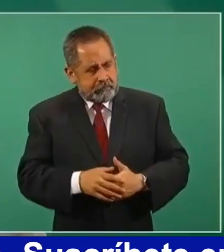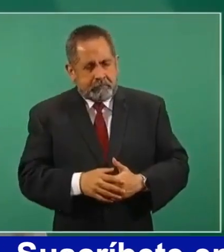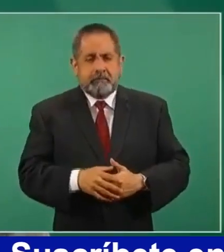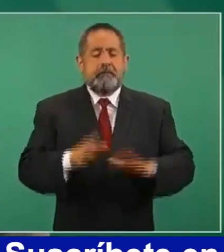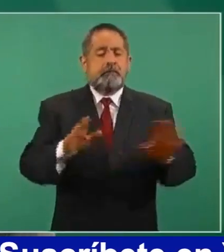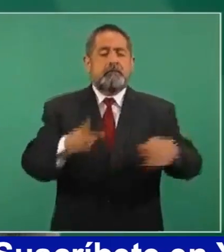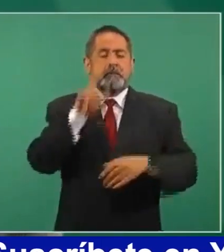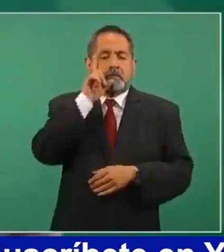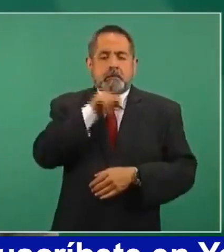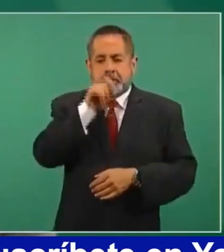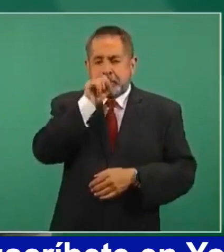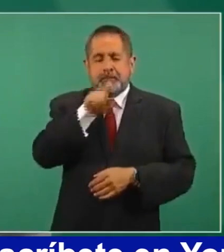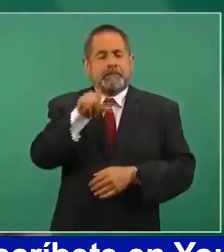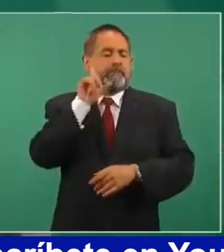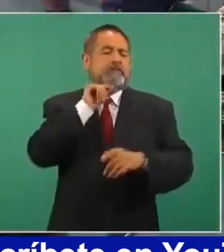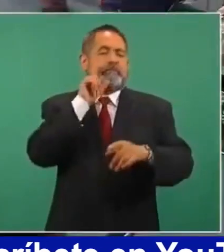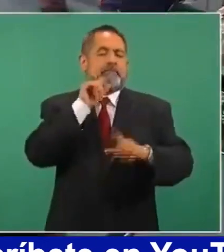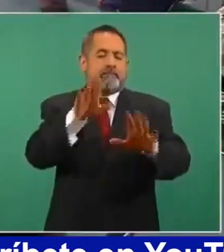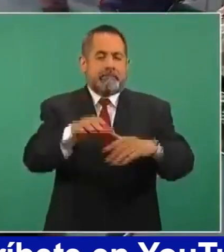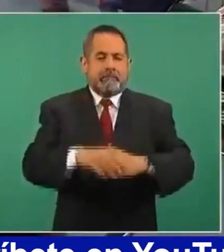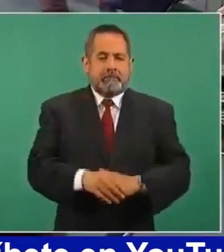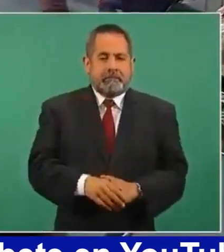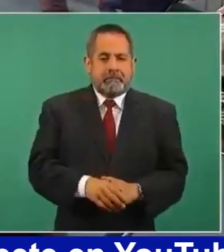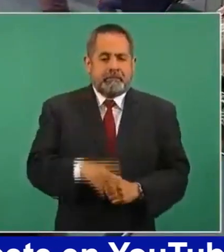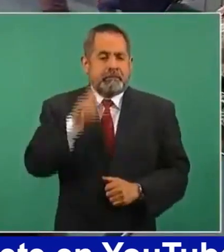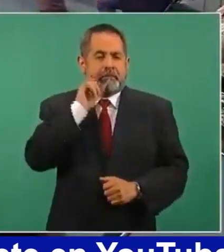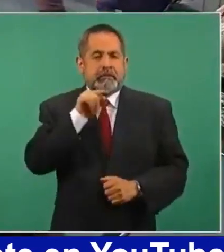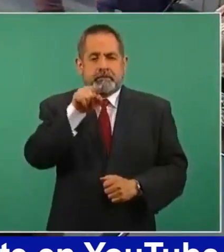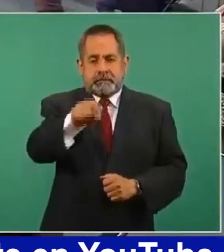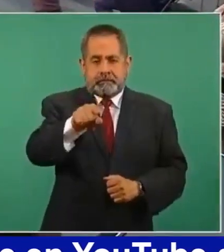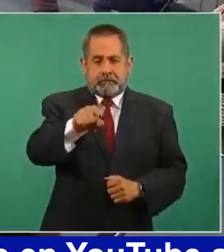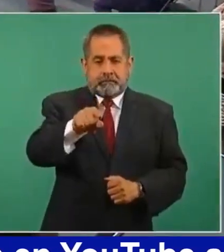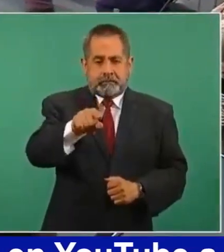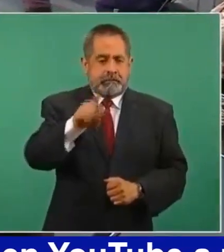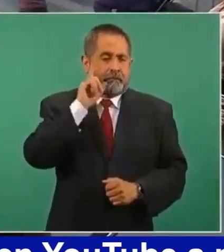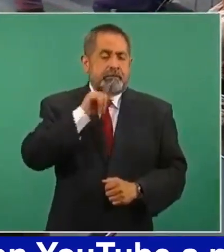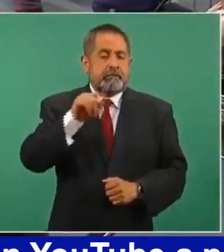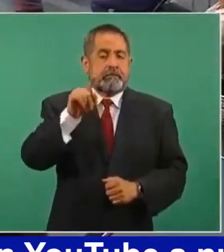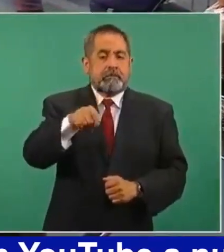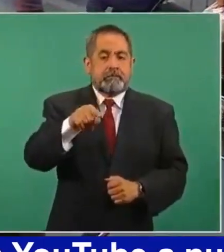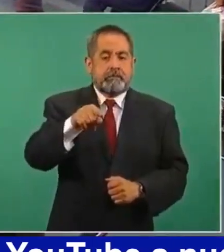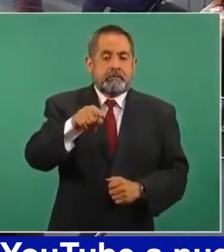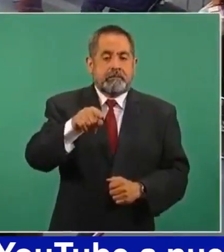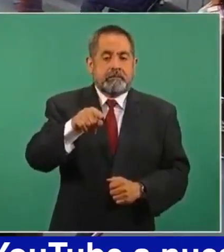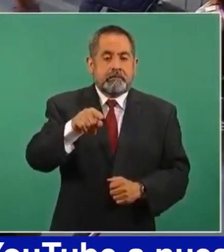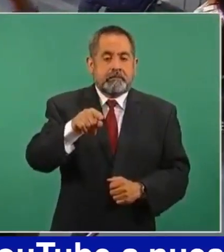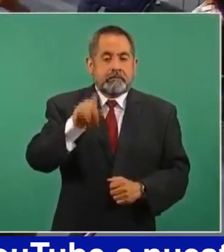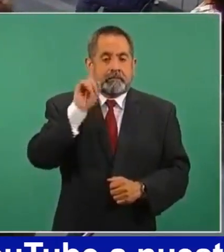mañana es